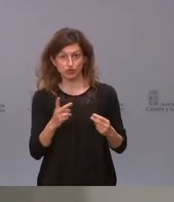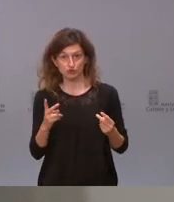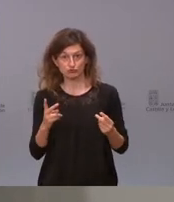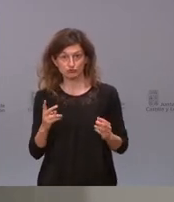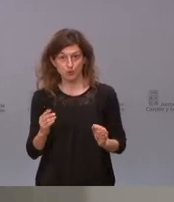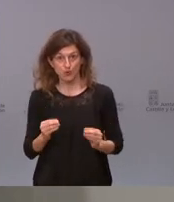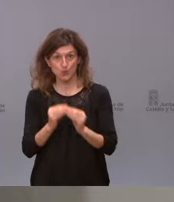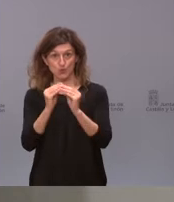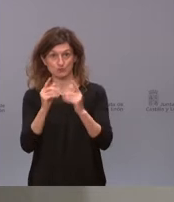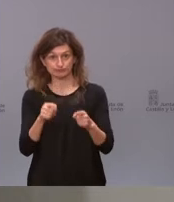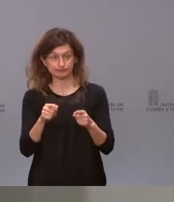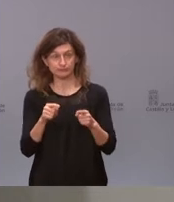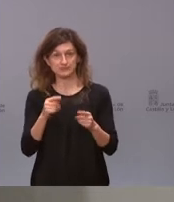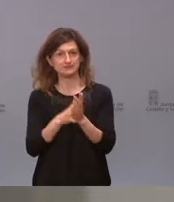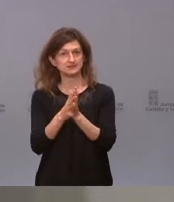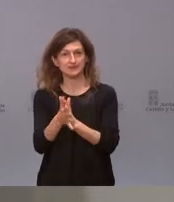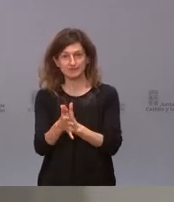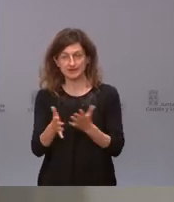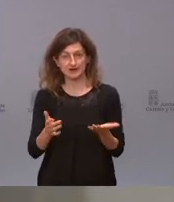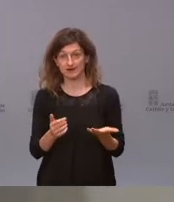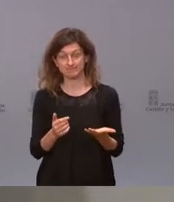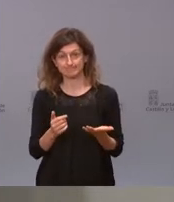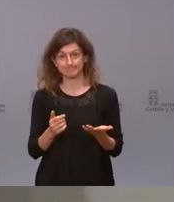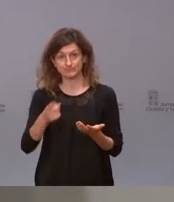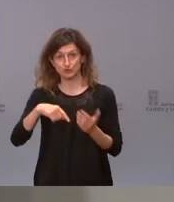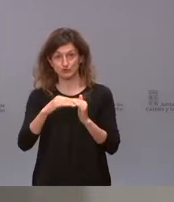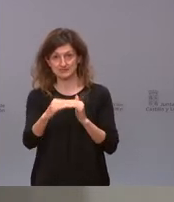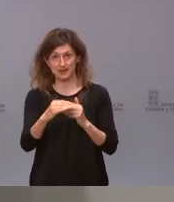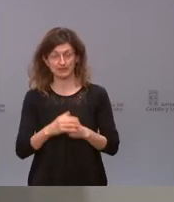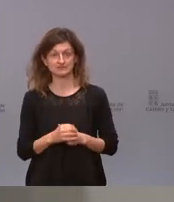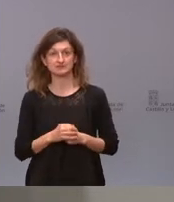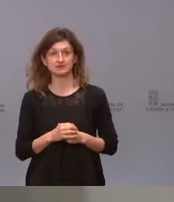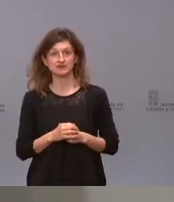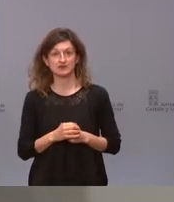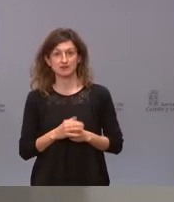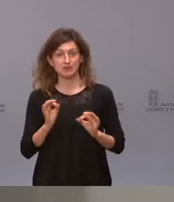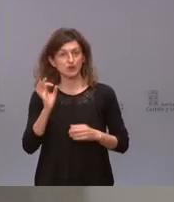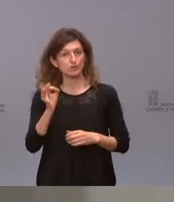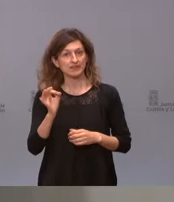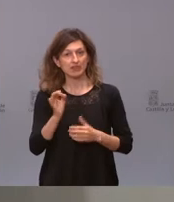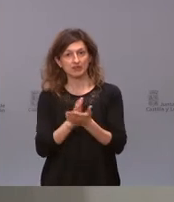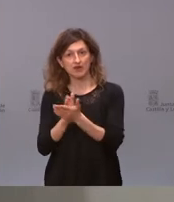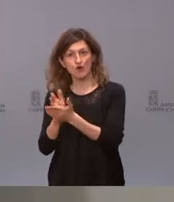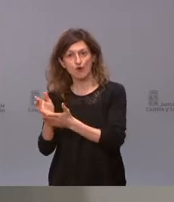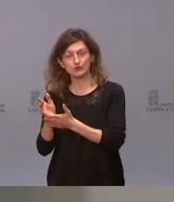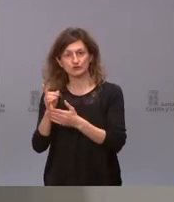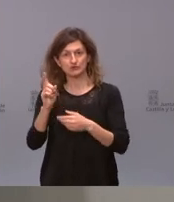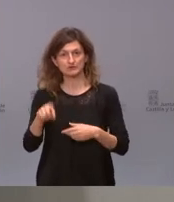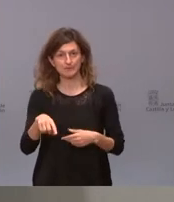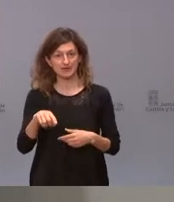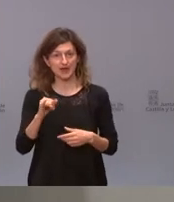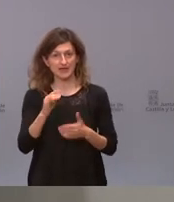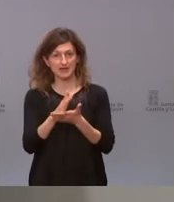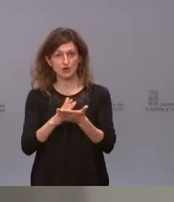hacen que bueno pues estamos estables pero lo cierto es que por otra parte también tenemos una